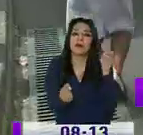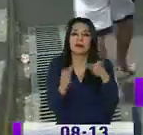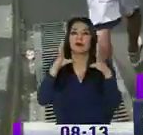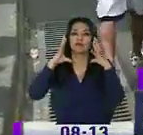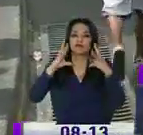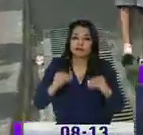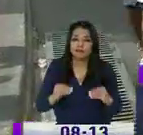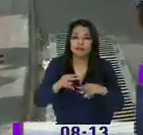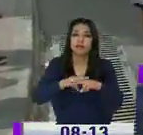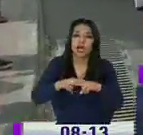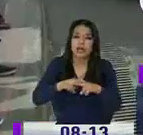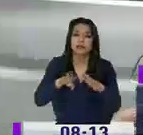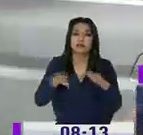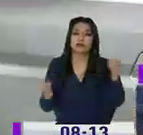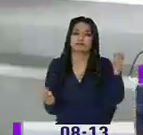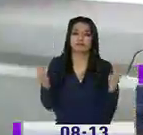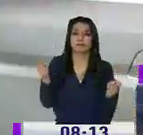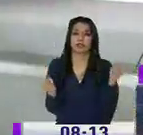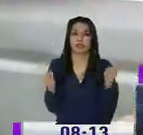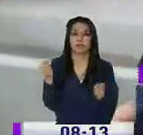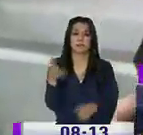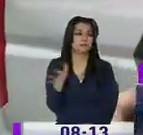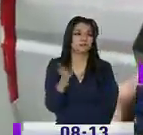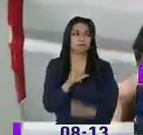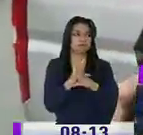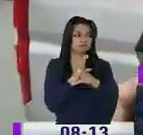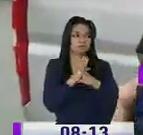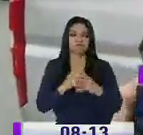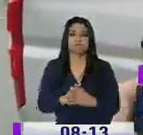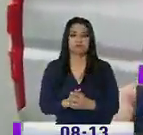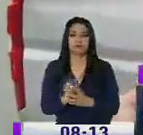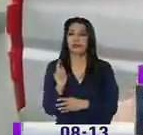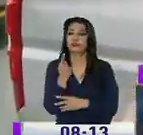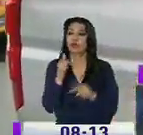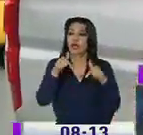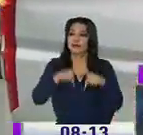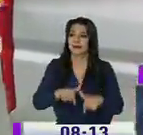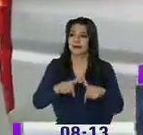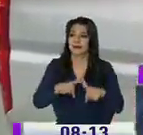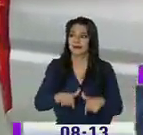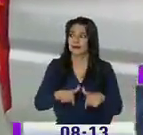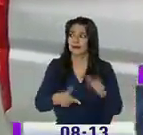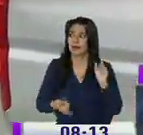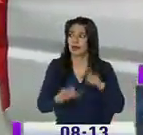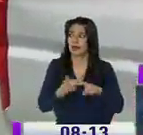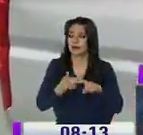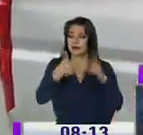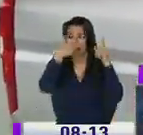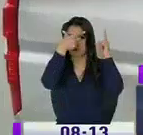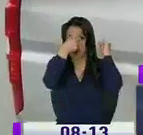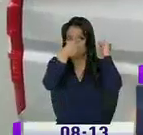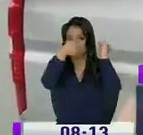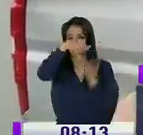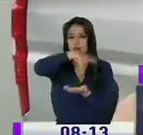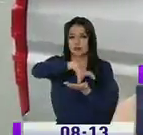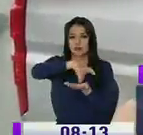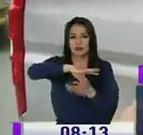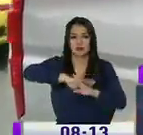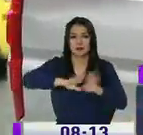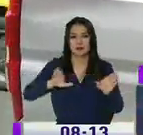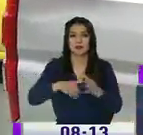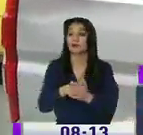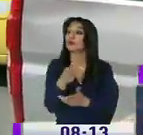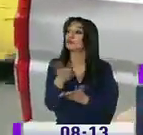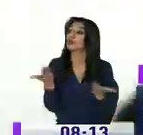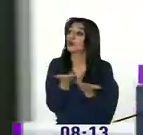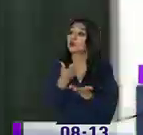busetas, taxis o camiones. No hay buses, van solo hasta aquí, hasta la Marín Central. De